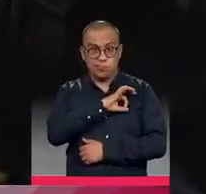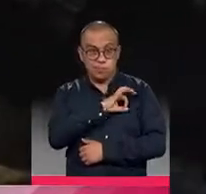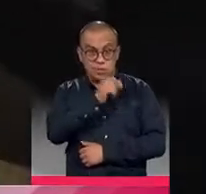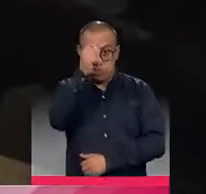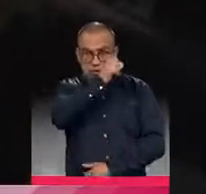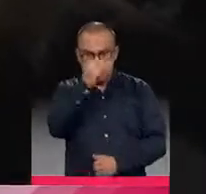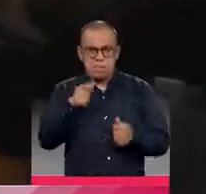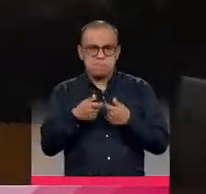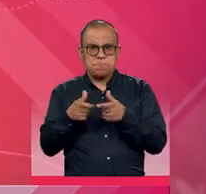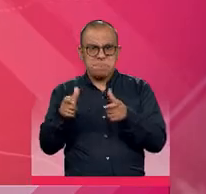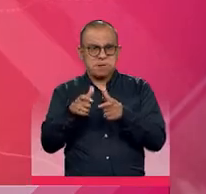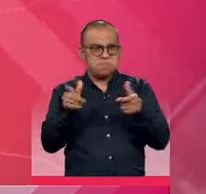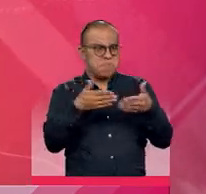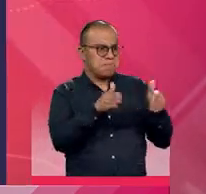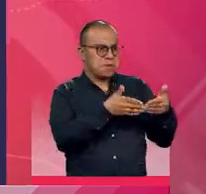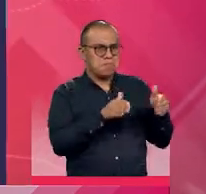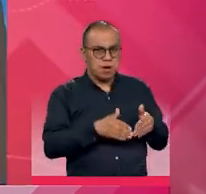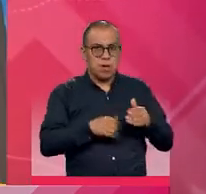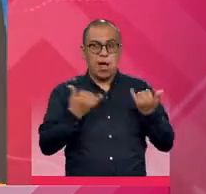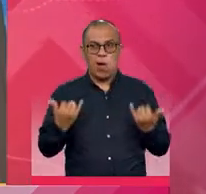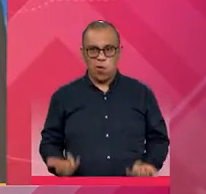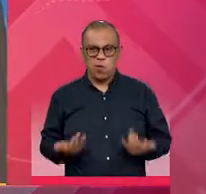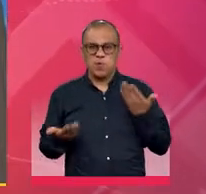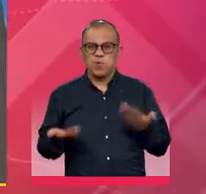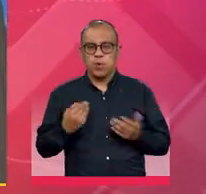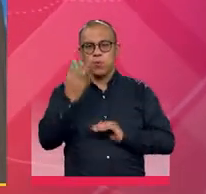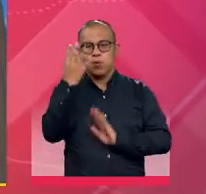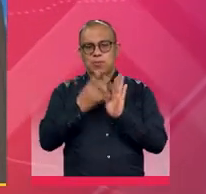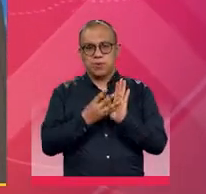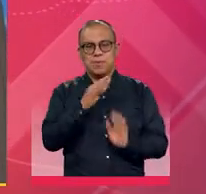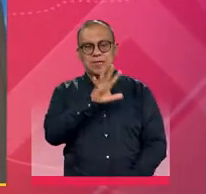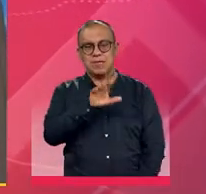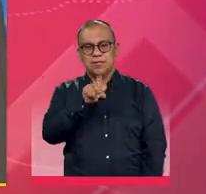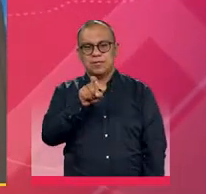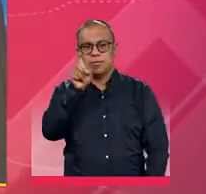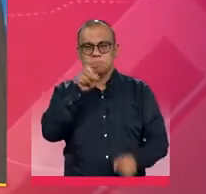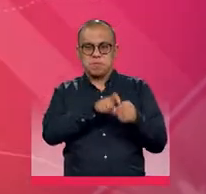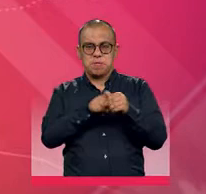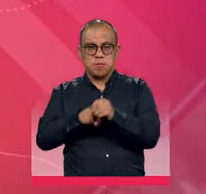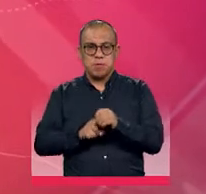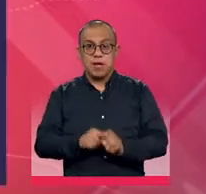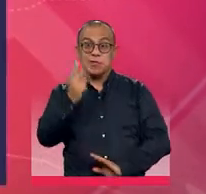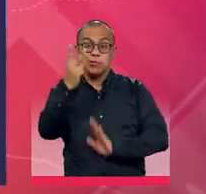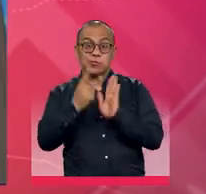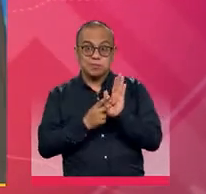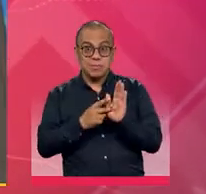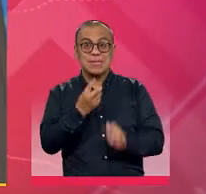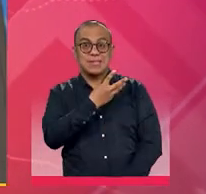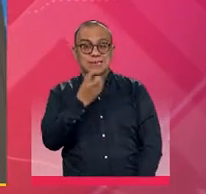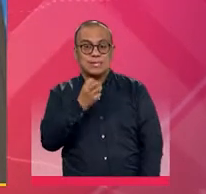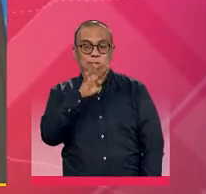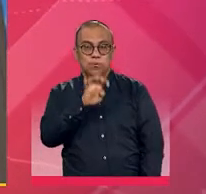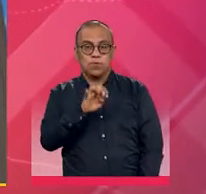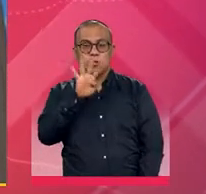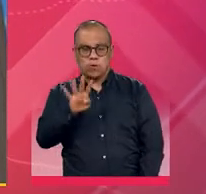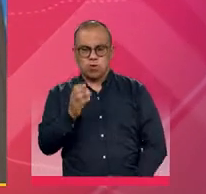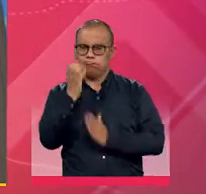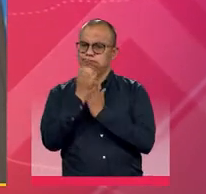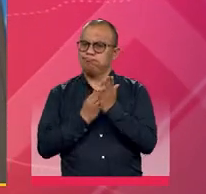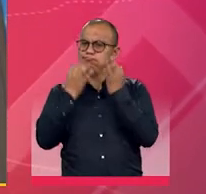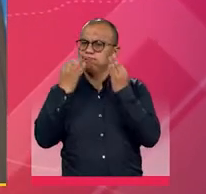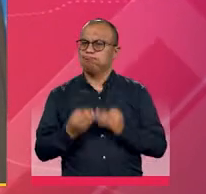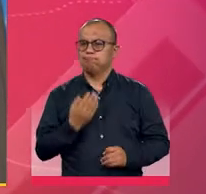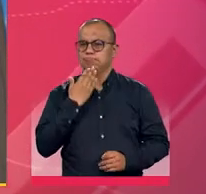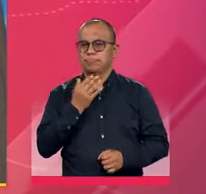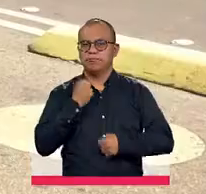activaron más establecimientos. Hay 4.564 registrados, de los cuales 2.394 ya tienen certificado de